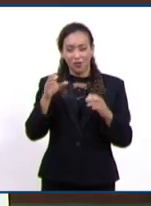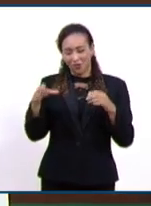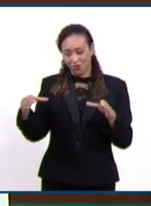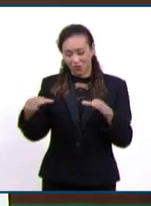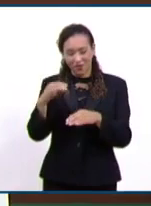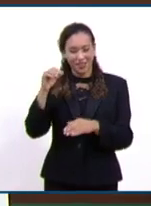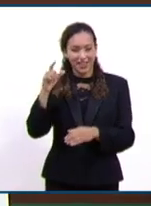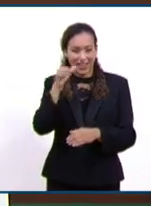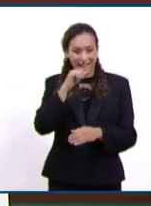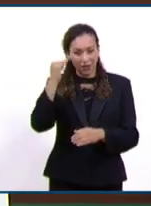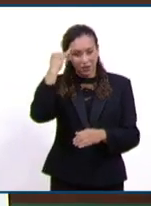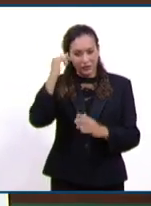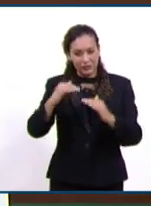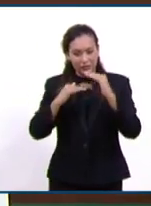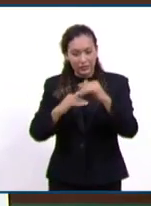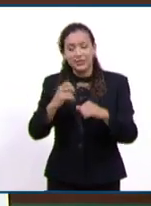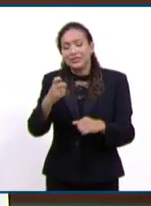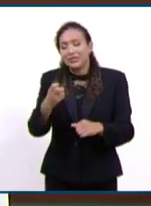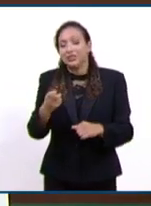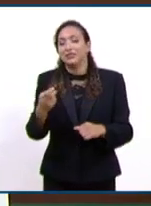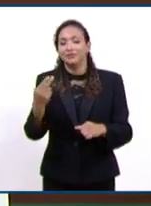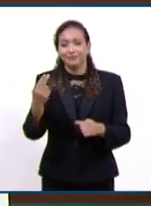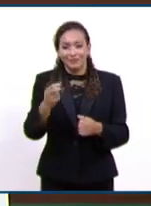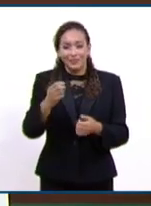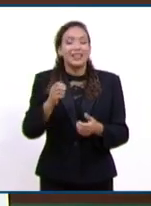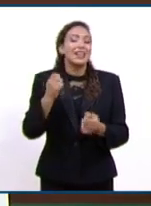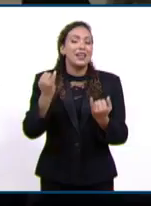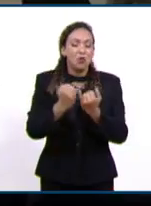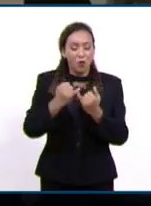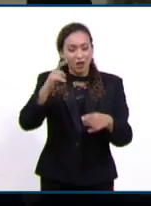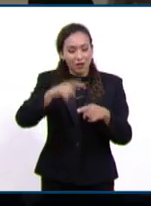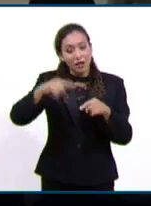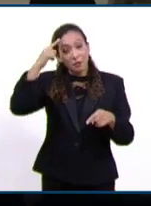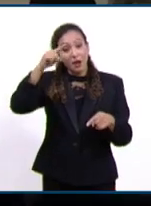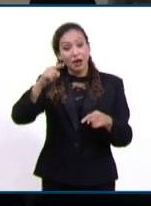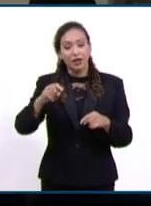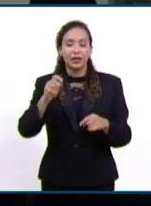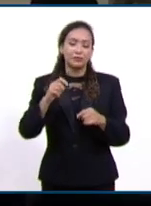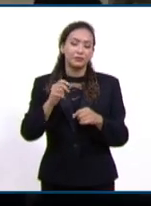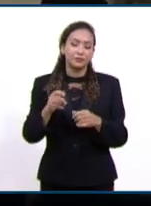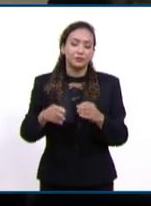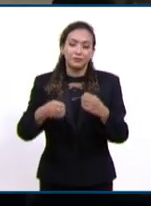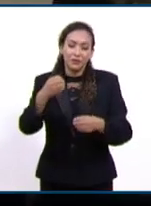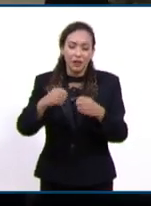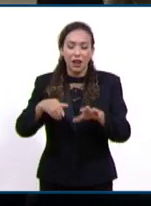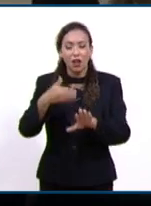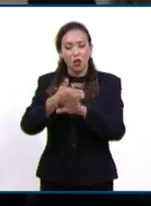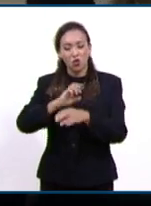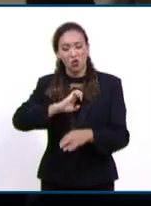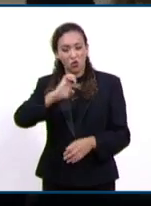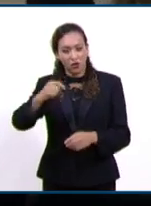parece importantísimo para también combatir el racismo judicial. Para el canal del Poder Judicial